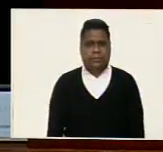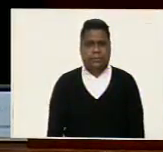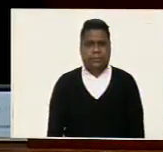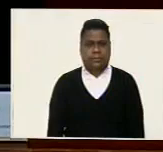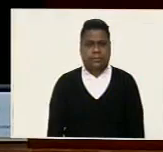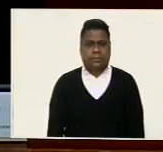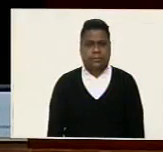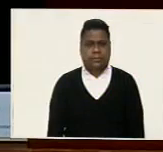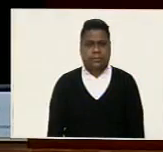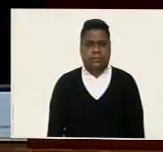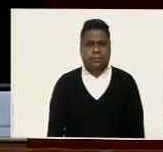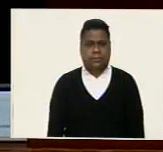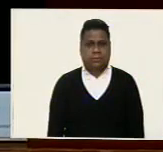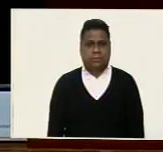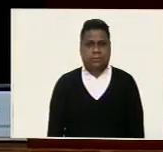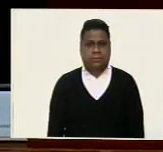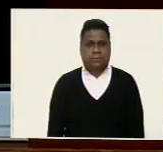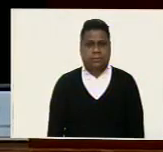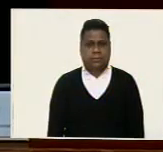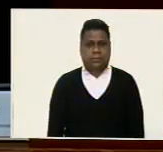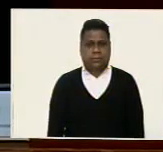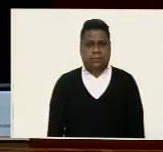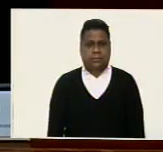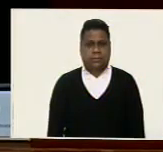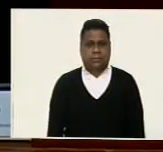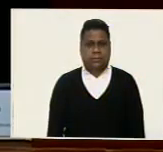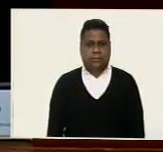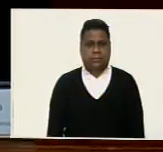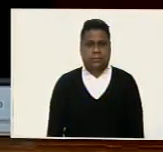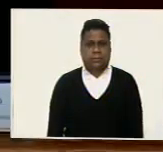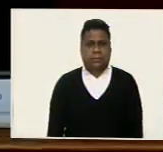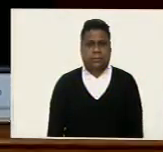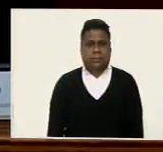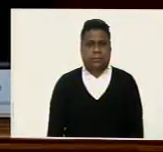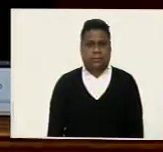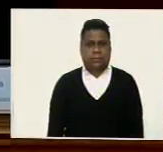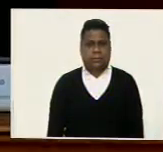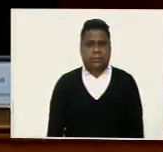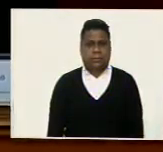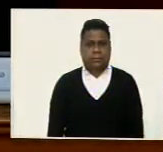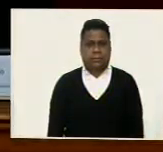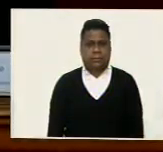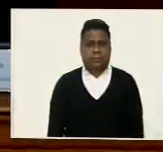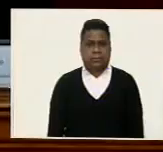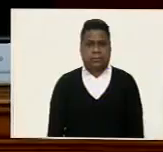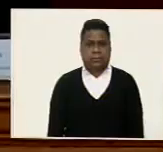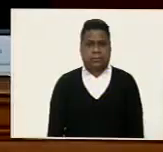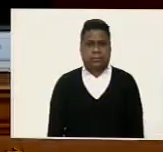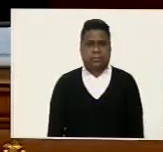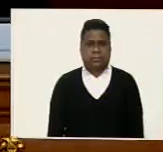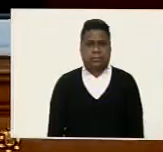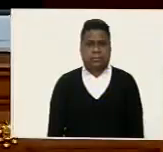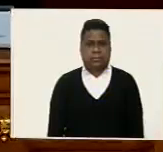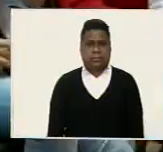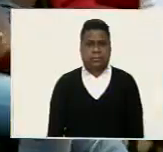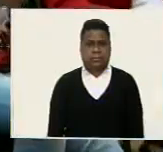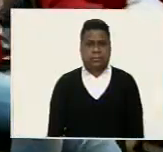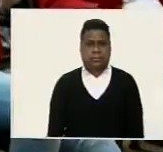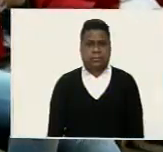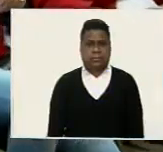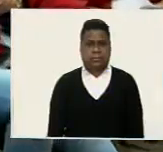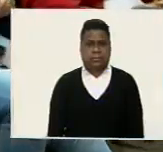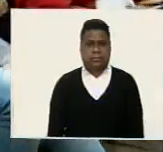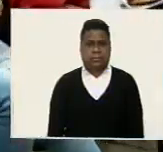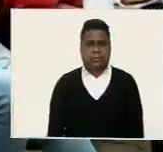estas acciones injerencistas de la Unión Europea, destacan que reviste una violación al derecho internacional y